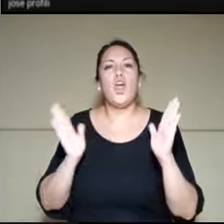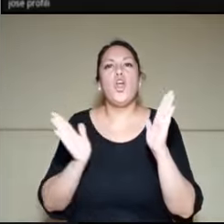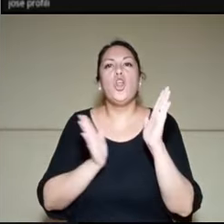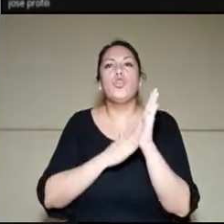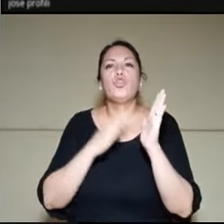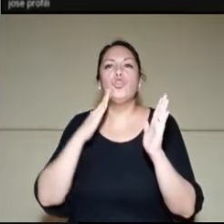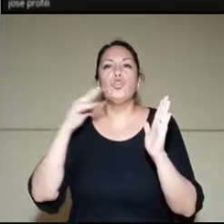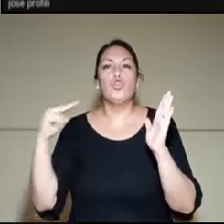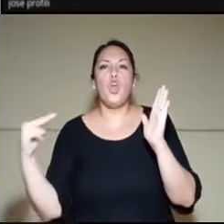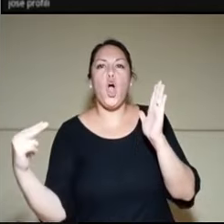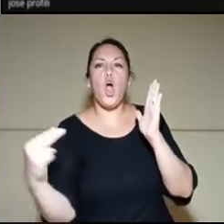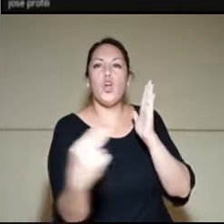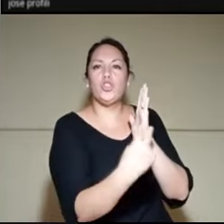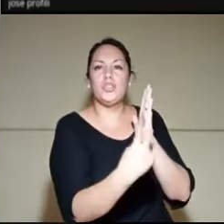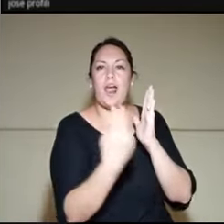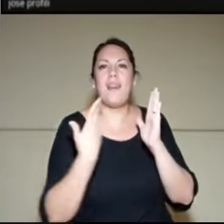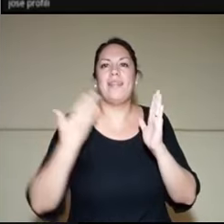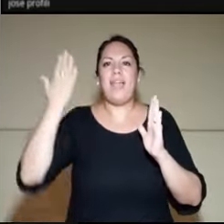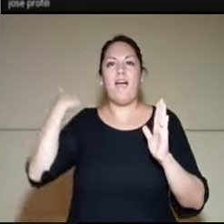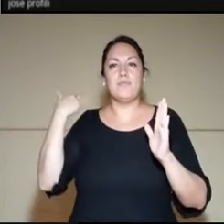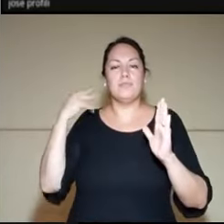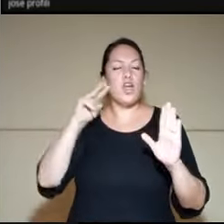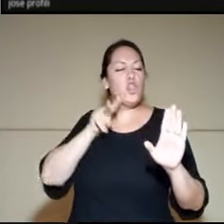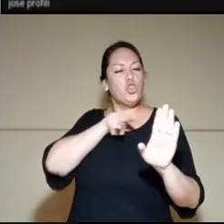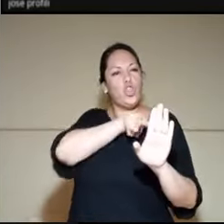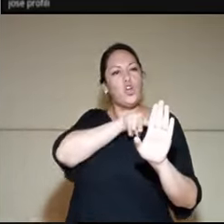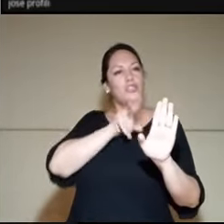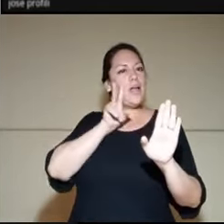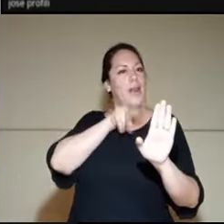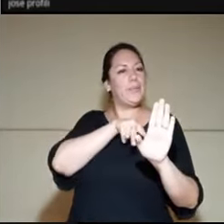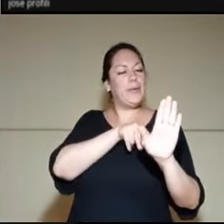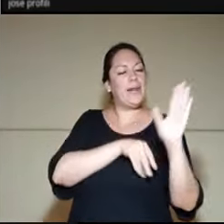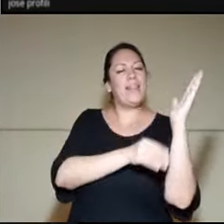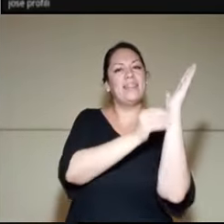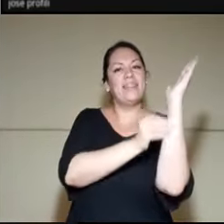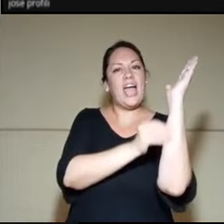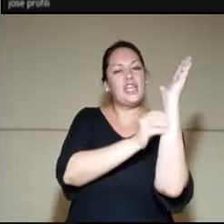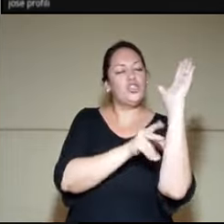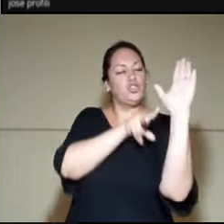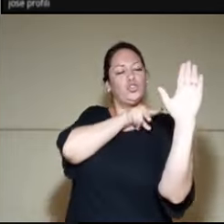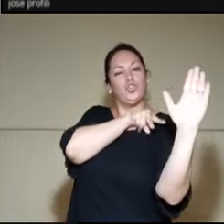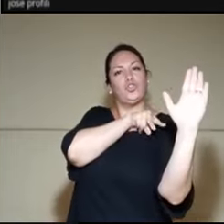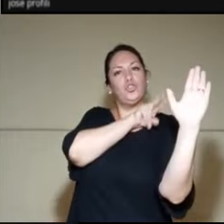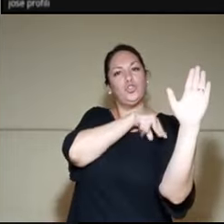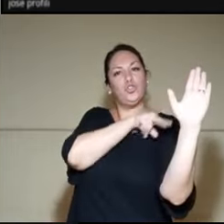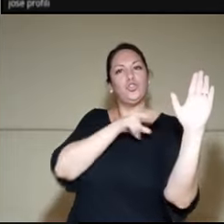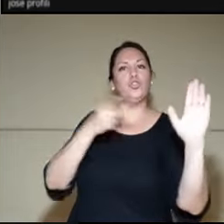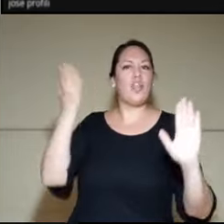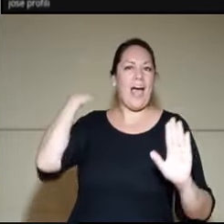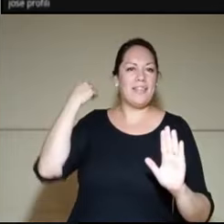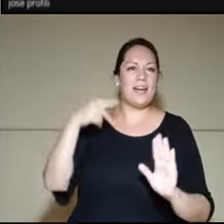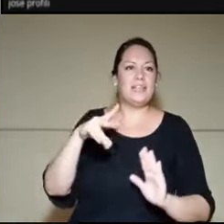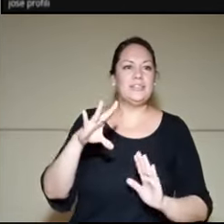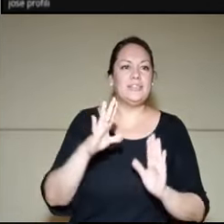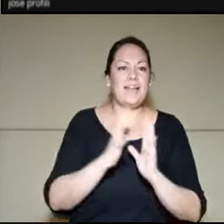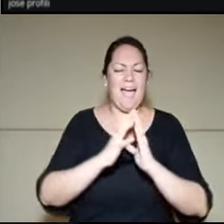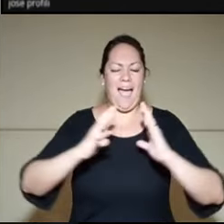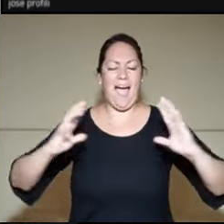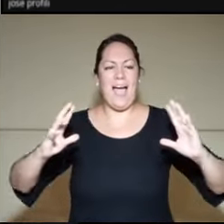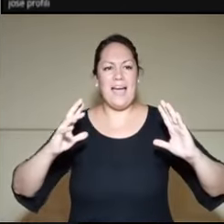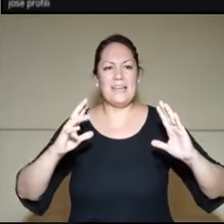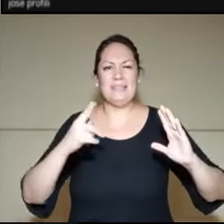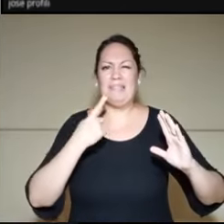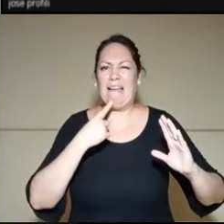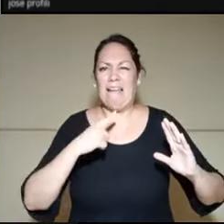vista dorsal del tronco encefálico, o sea, una vista posterior. Nosotros estamos viendo esta estructura